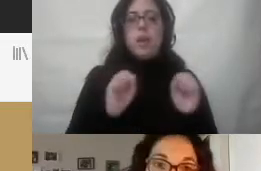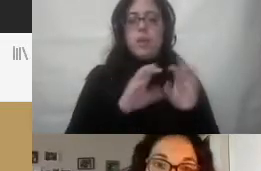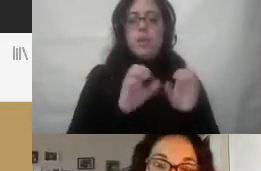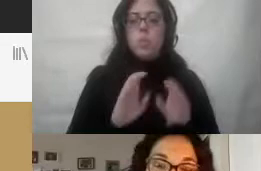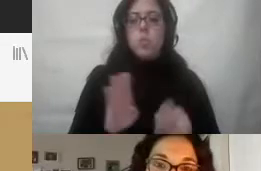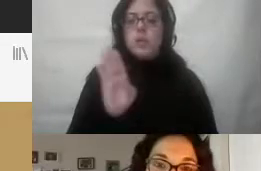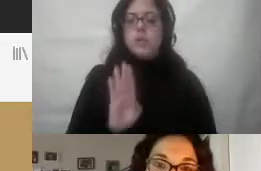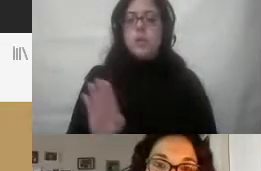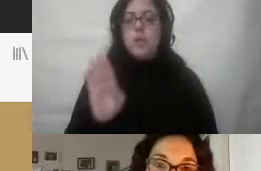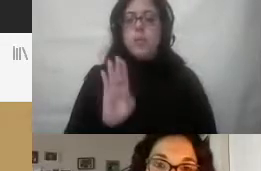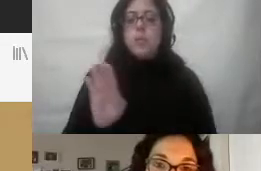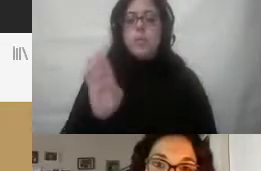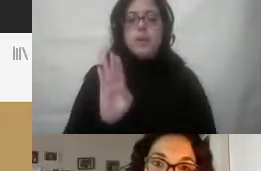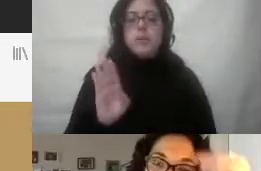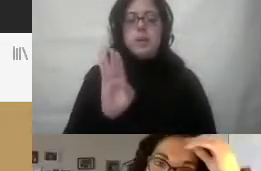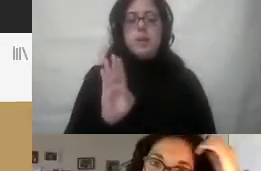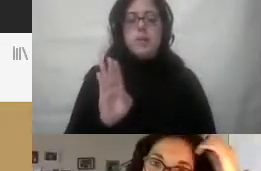porque